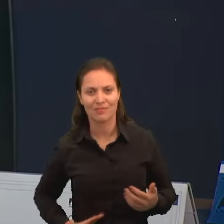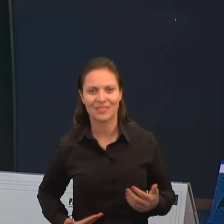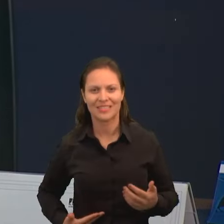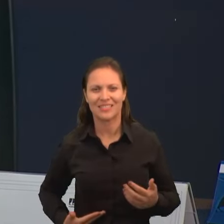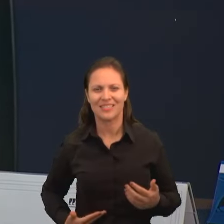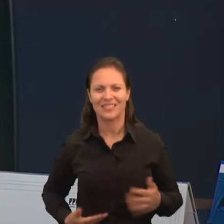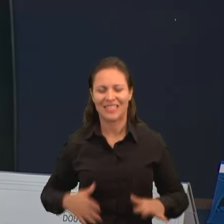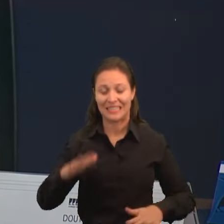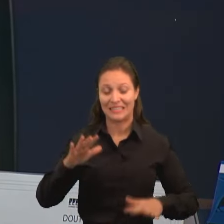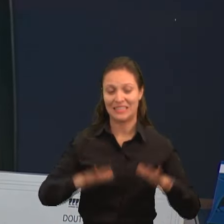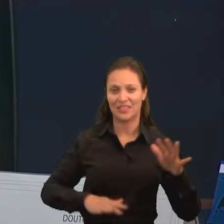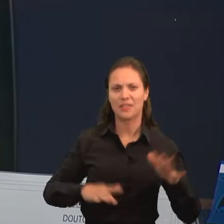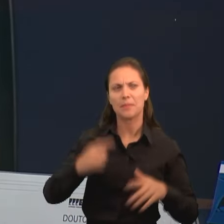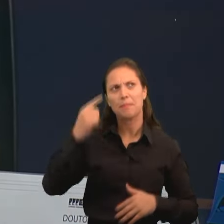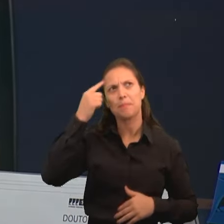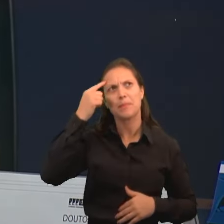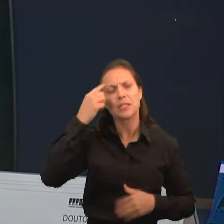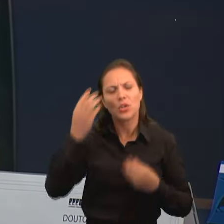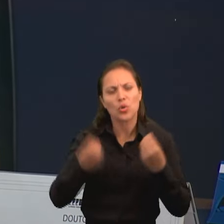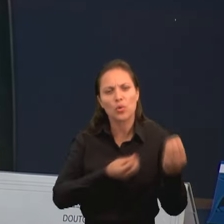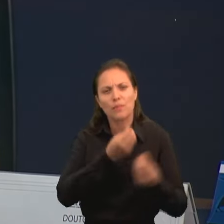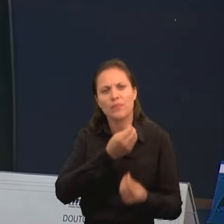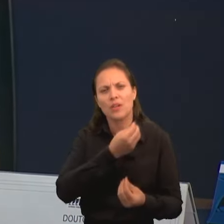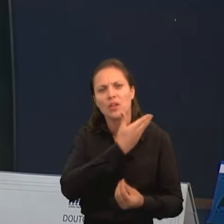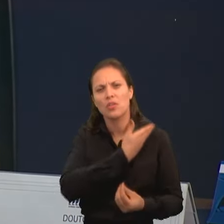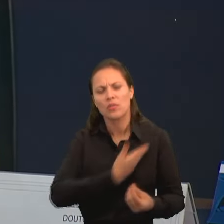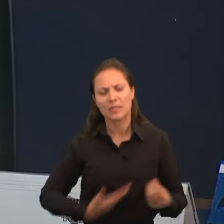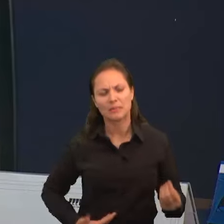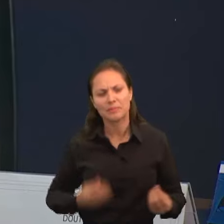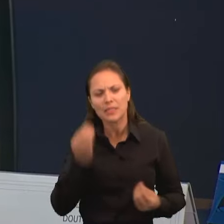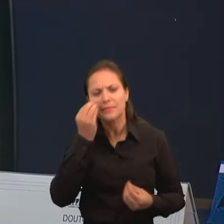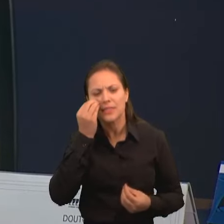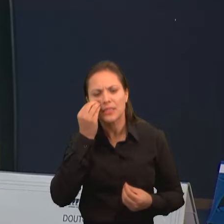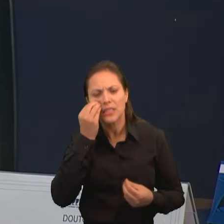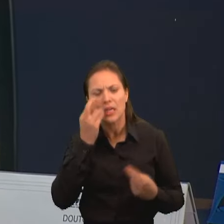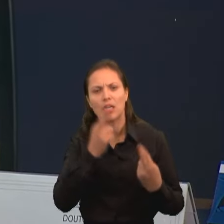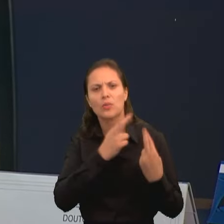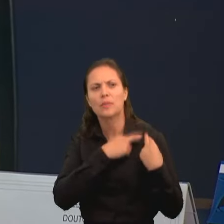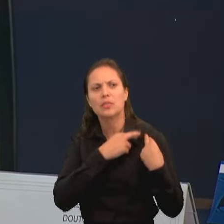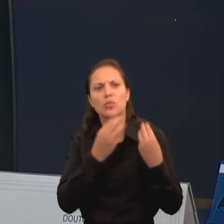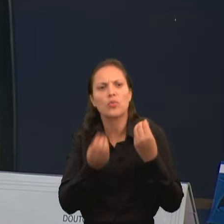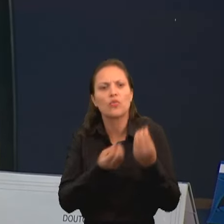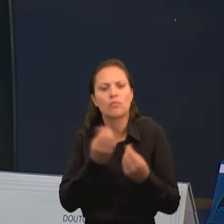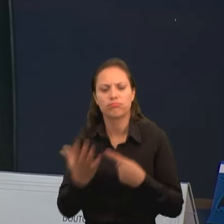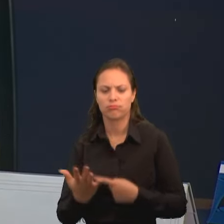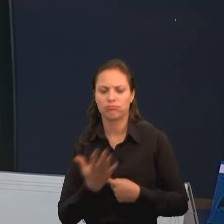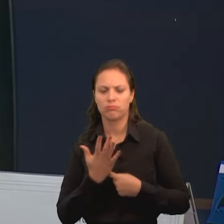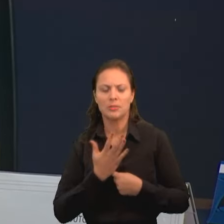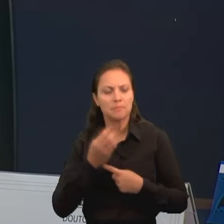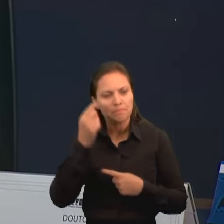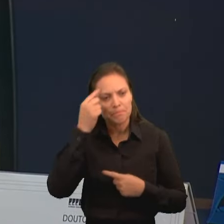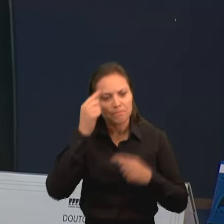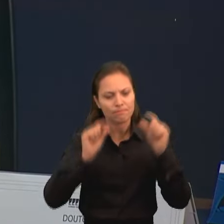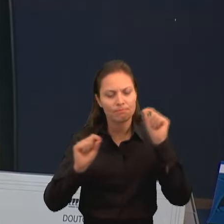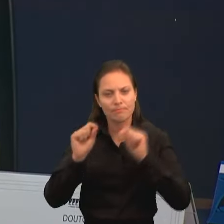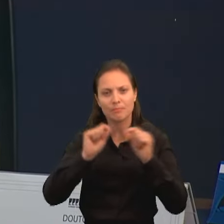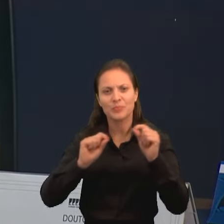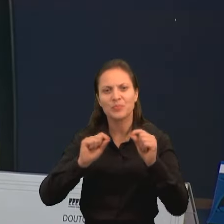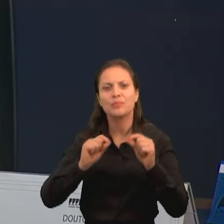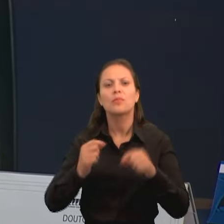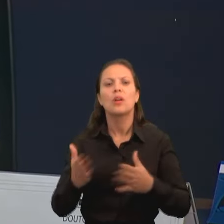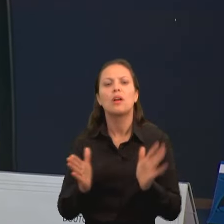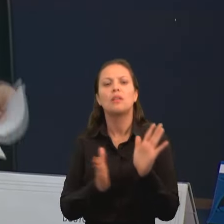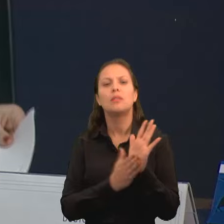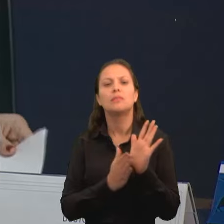la democracia. No hace necesario que los gobernantes den respuestas a nuestras expectativas, porque después de